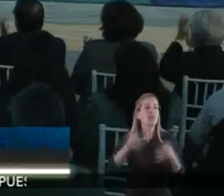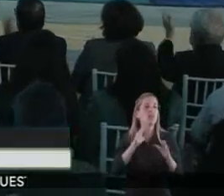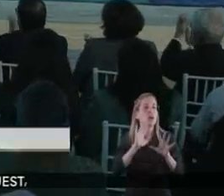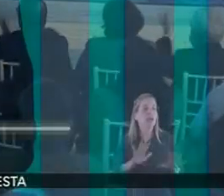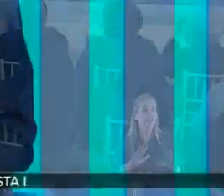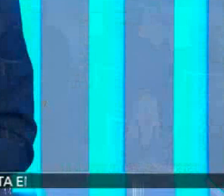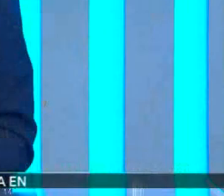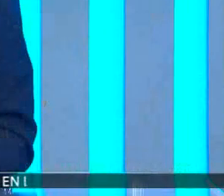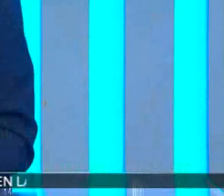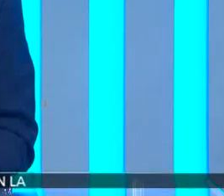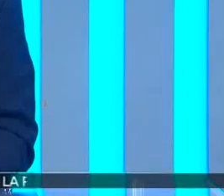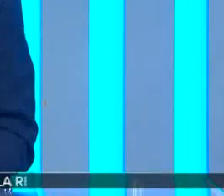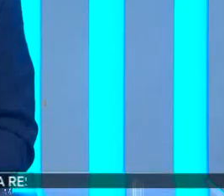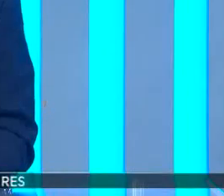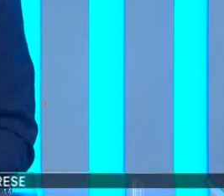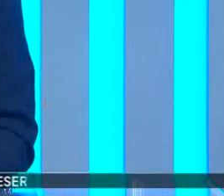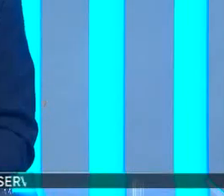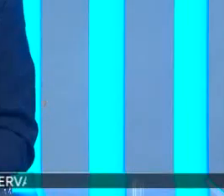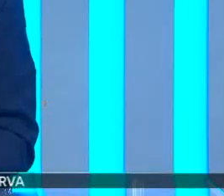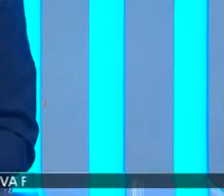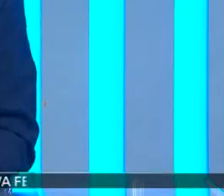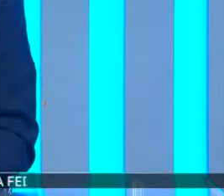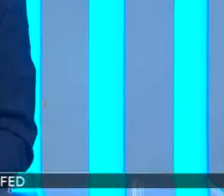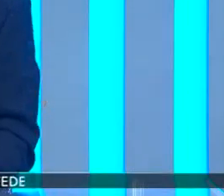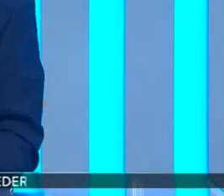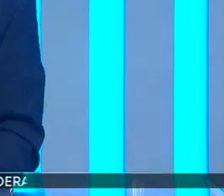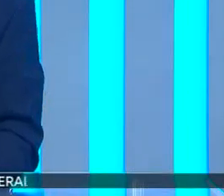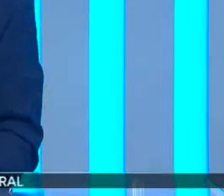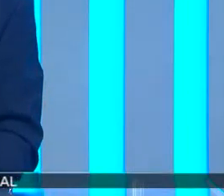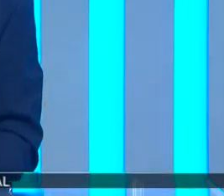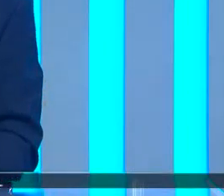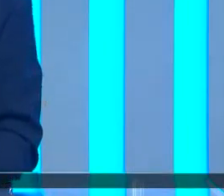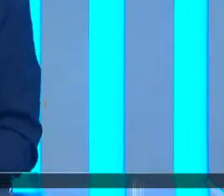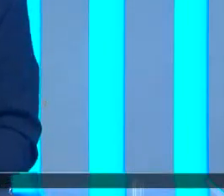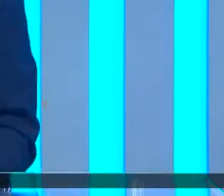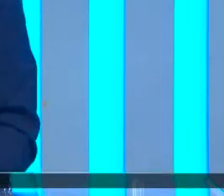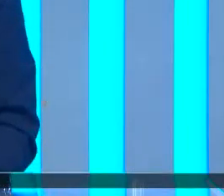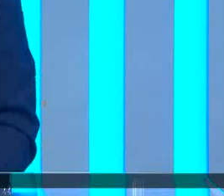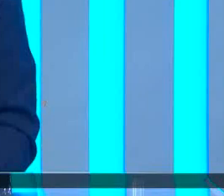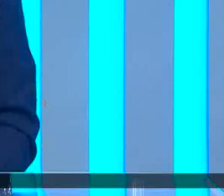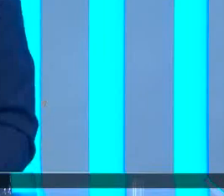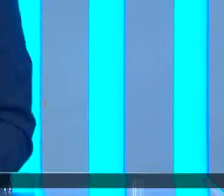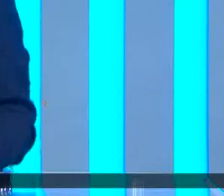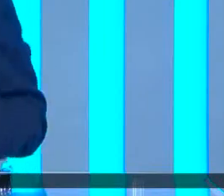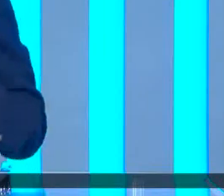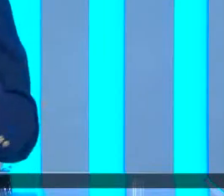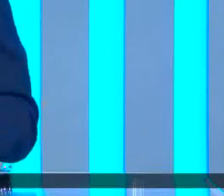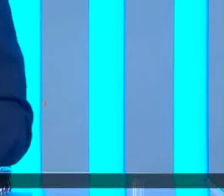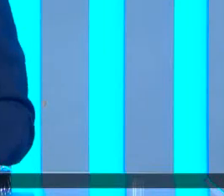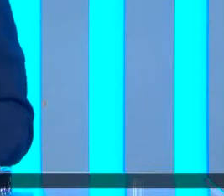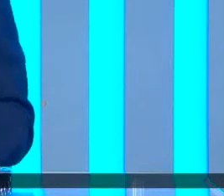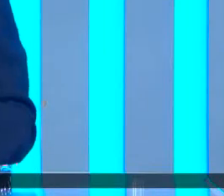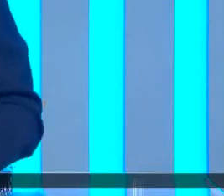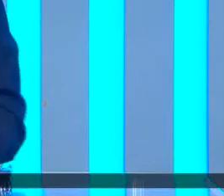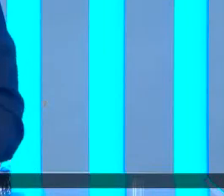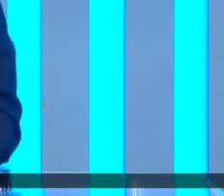así. Conceptos, dogma, principios, agua y poder. Y en